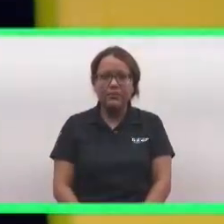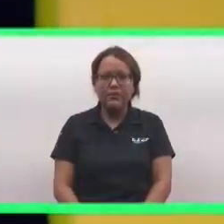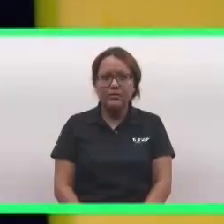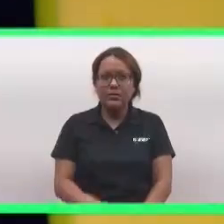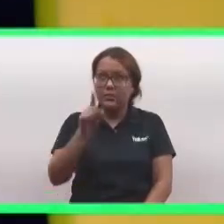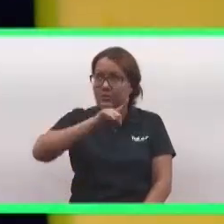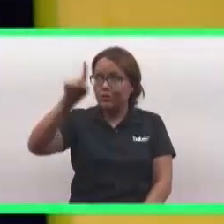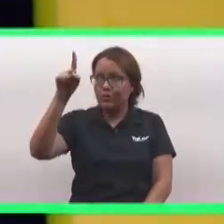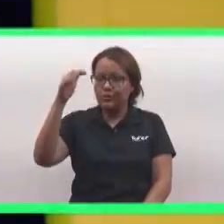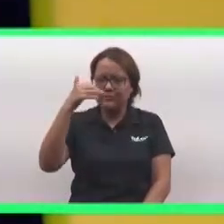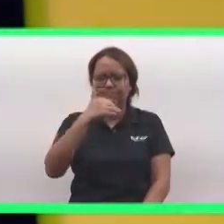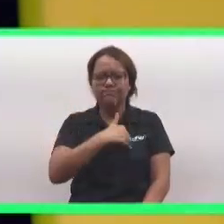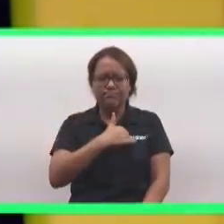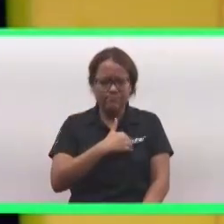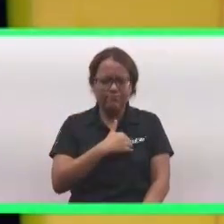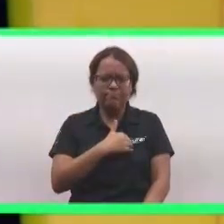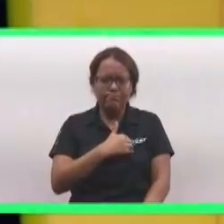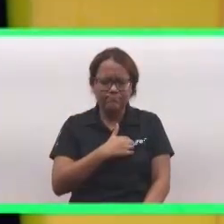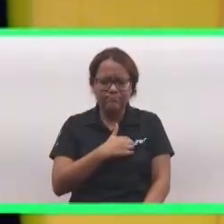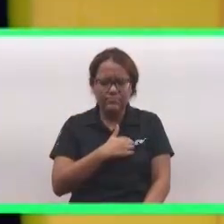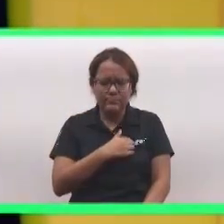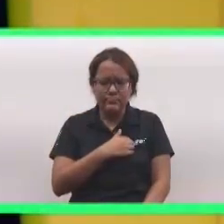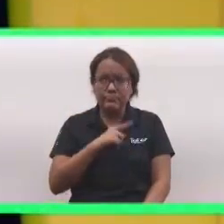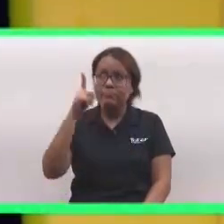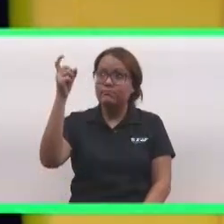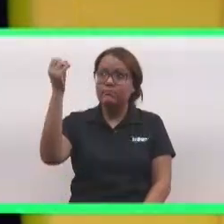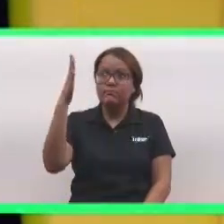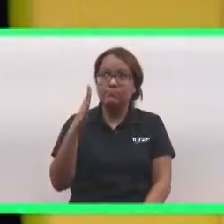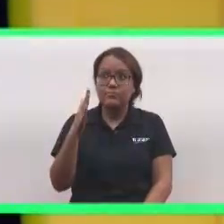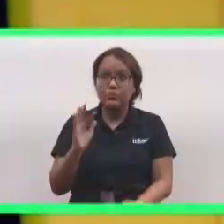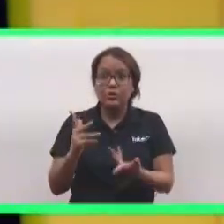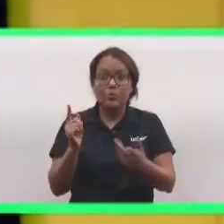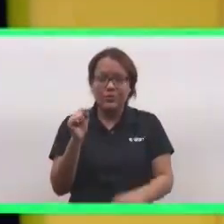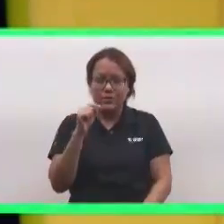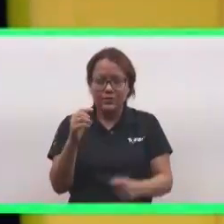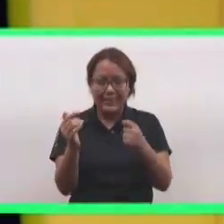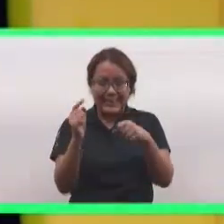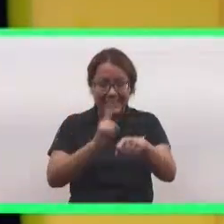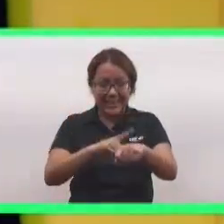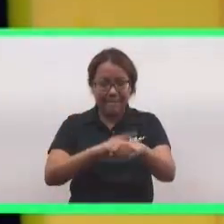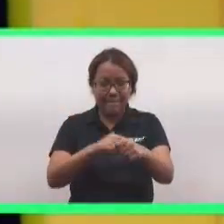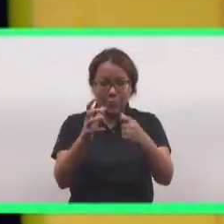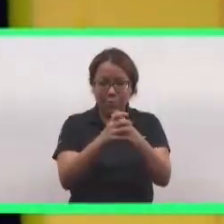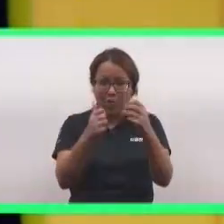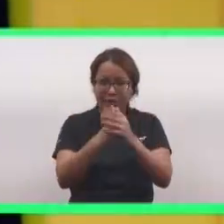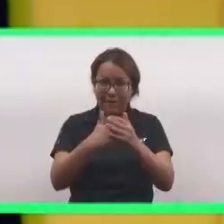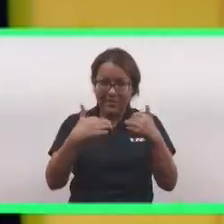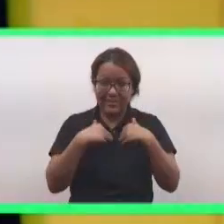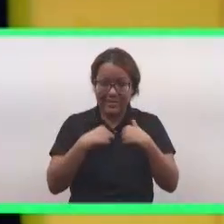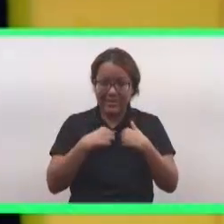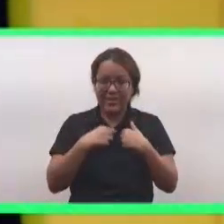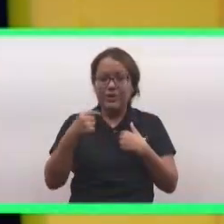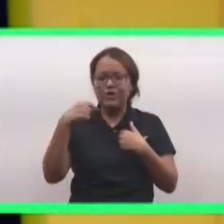corazón y le dijo: ¿por qué es en el desierto donde yo te mostraré mi